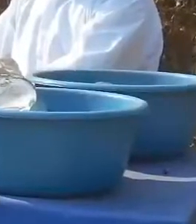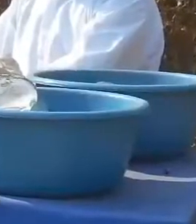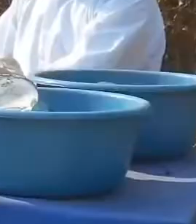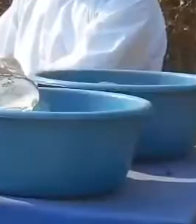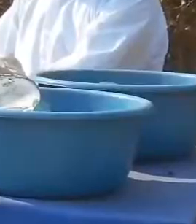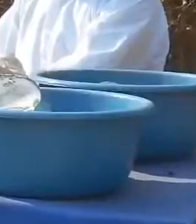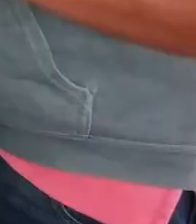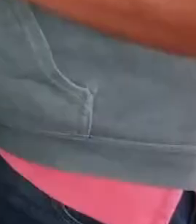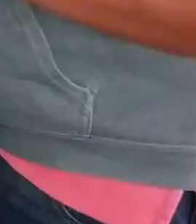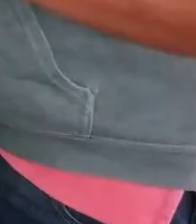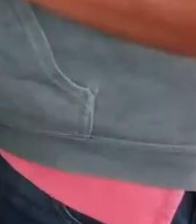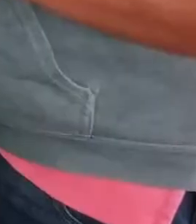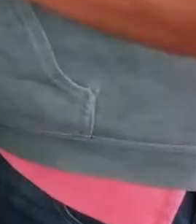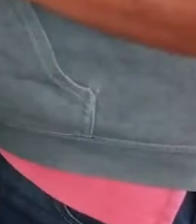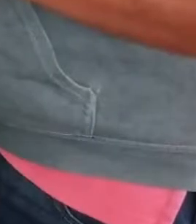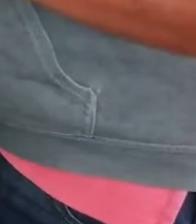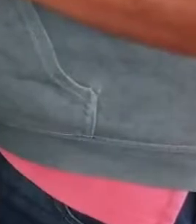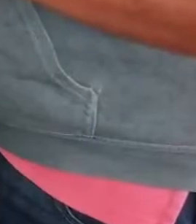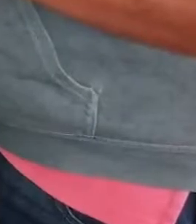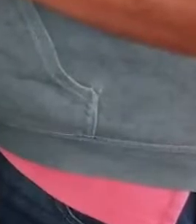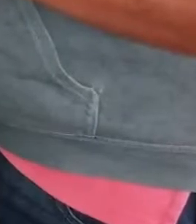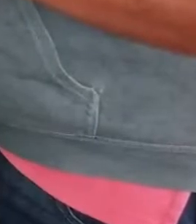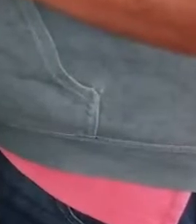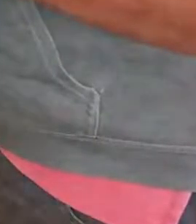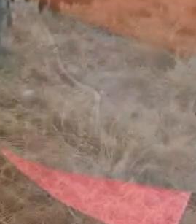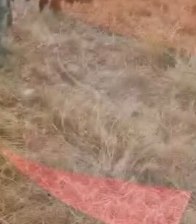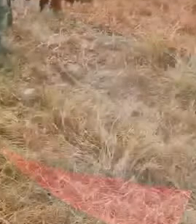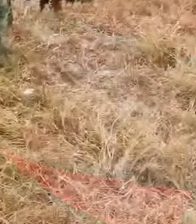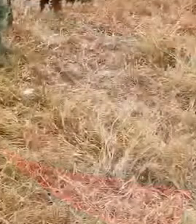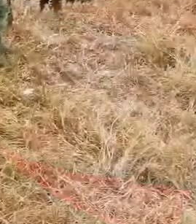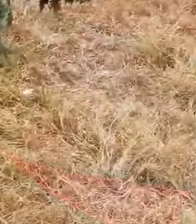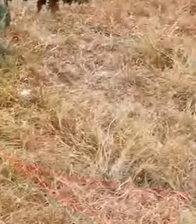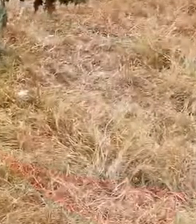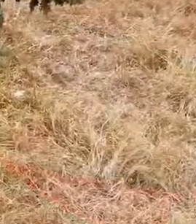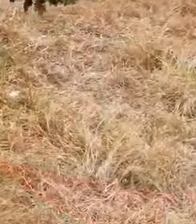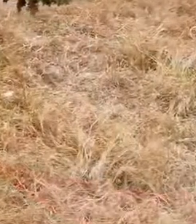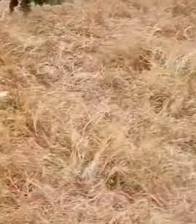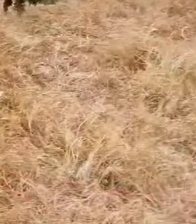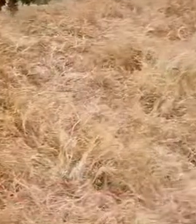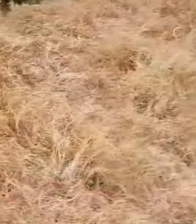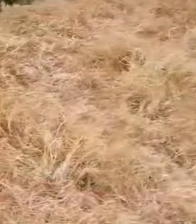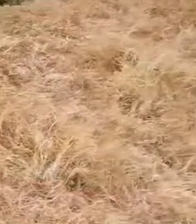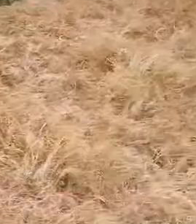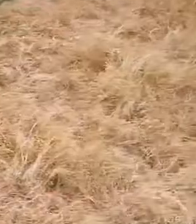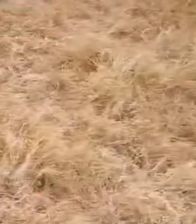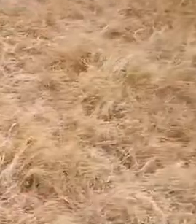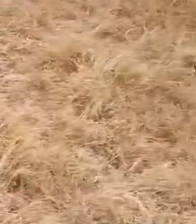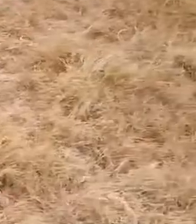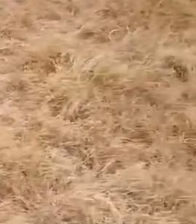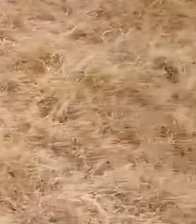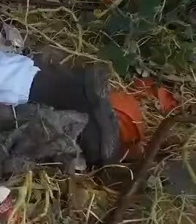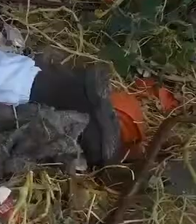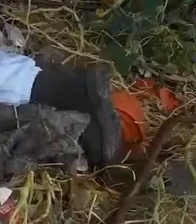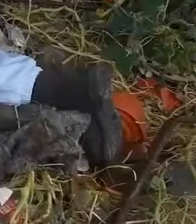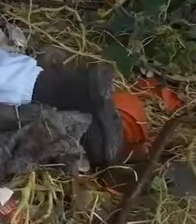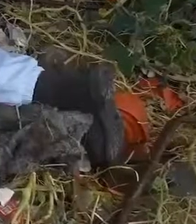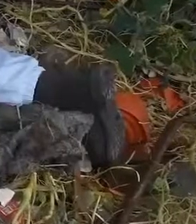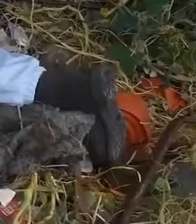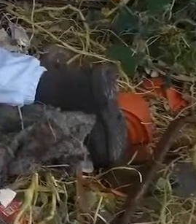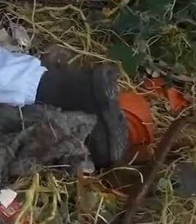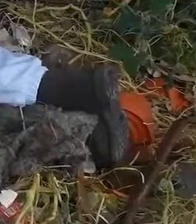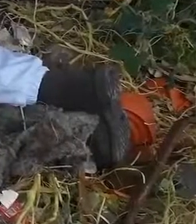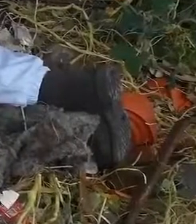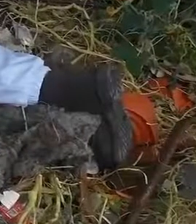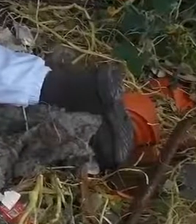correcto manejo a futuro. Estos estudios tendrán como finalidad la creación de una propuesta para sanear y regenerar el área de la manera